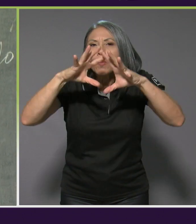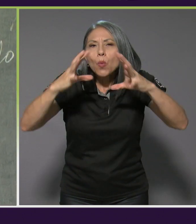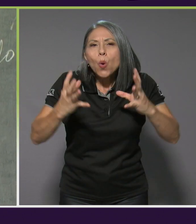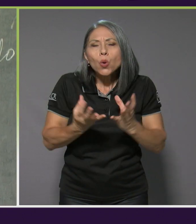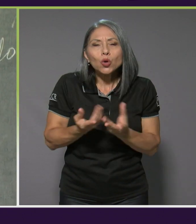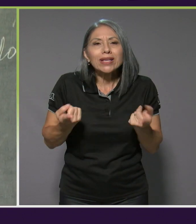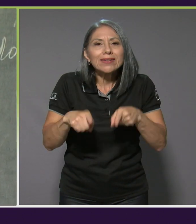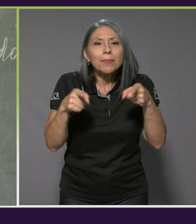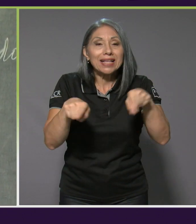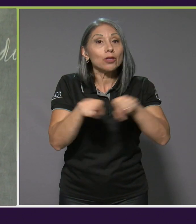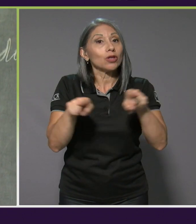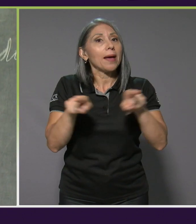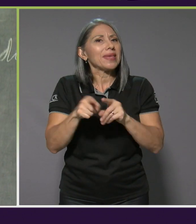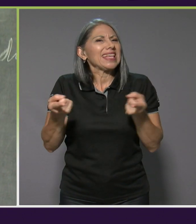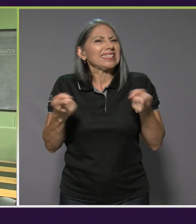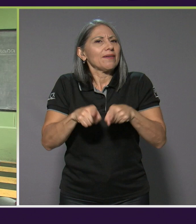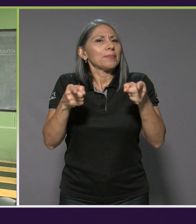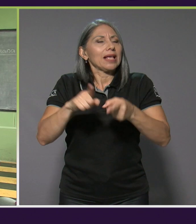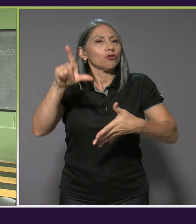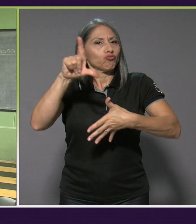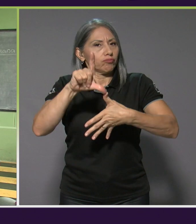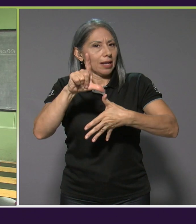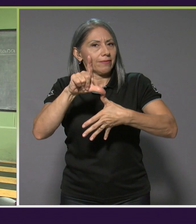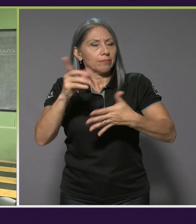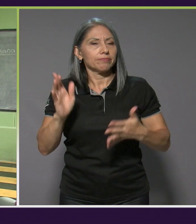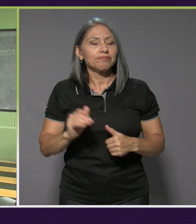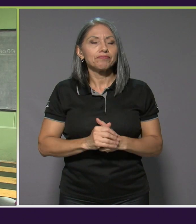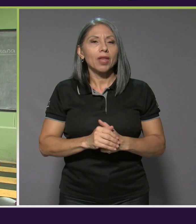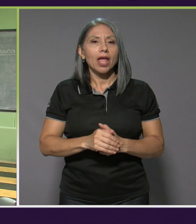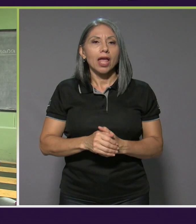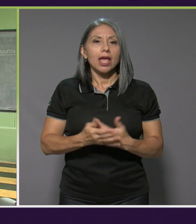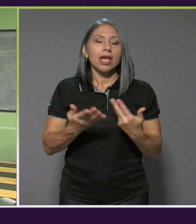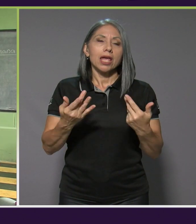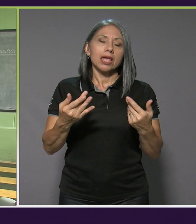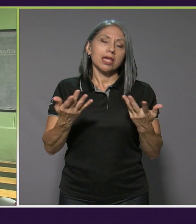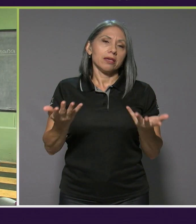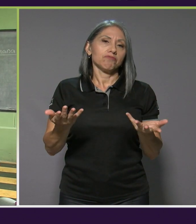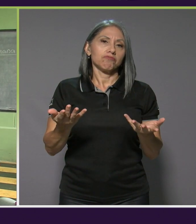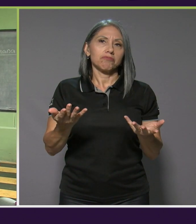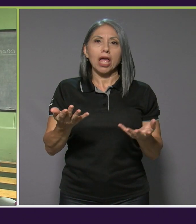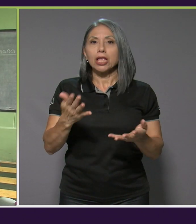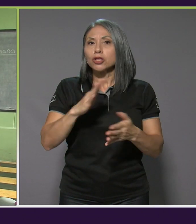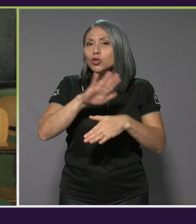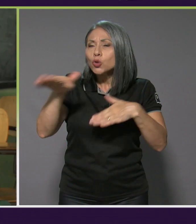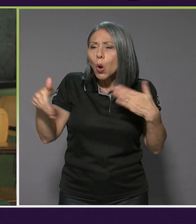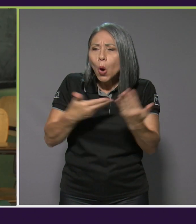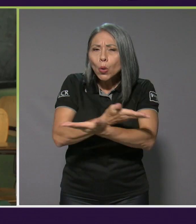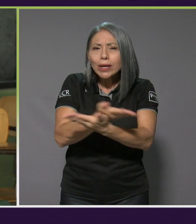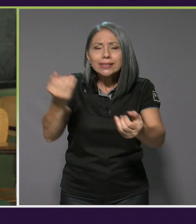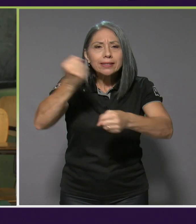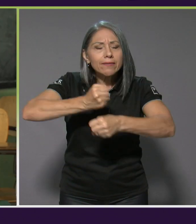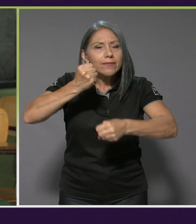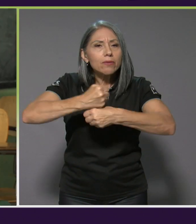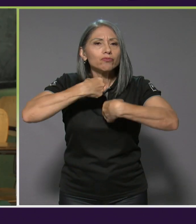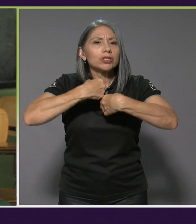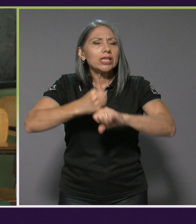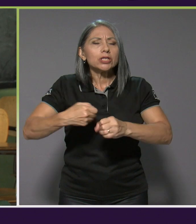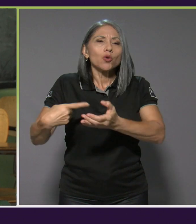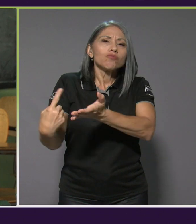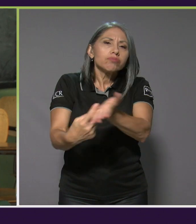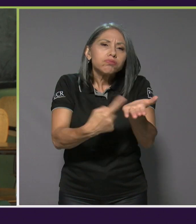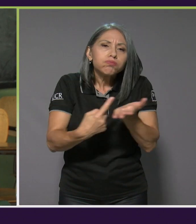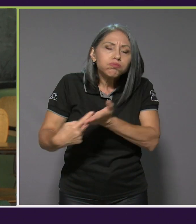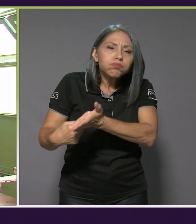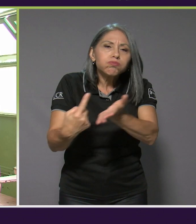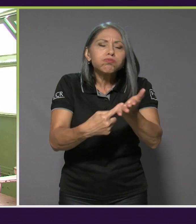nivel regional también, en América Latina. Y alrededor de todo esto se hizo una discusión, una consulta